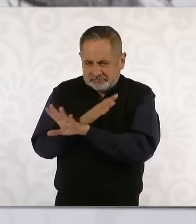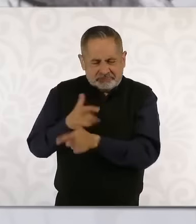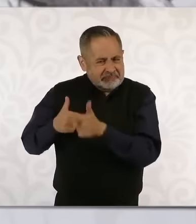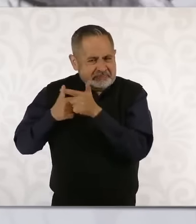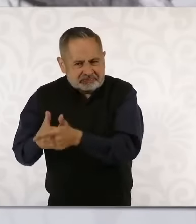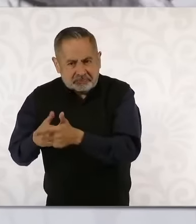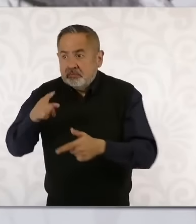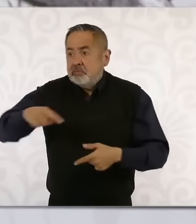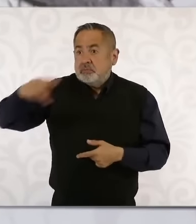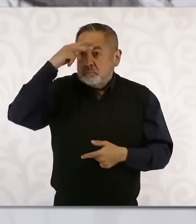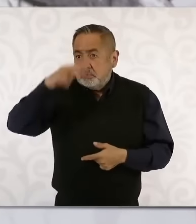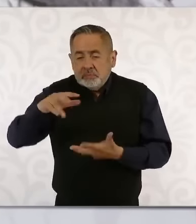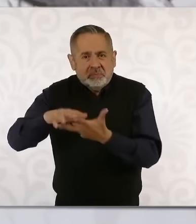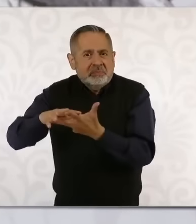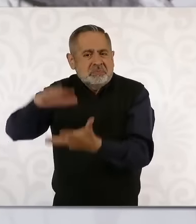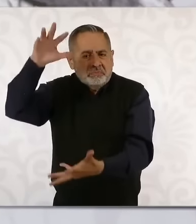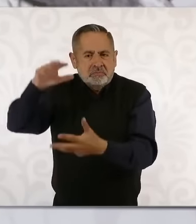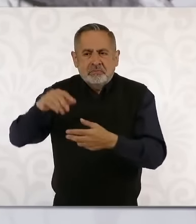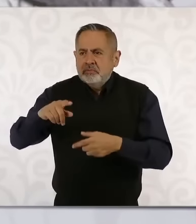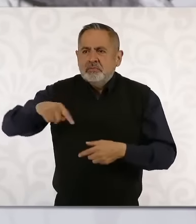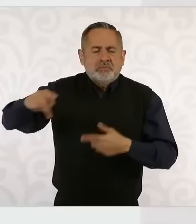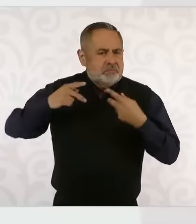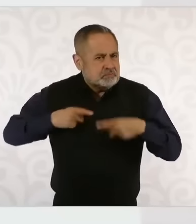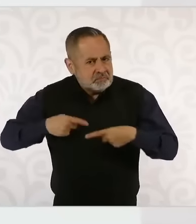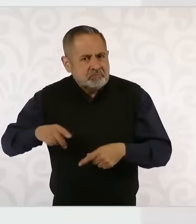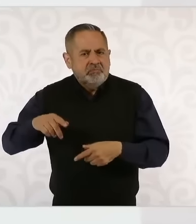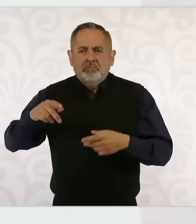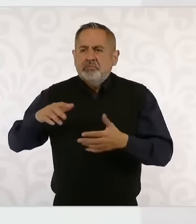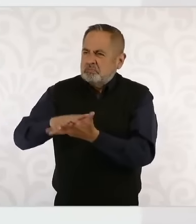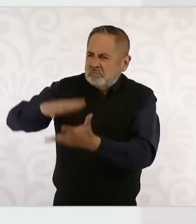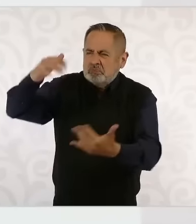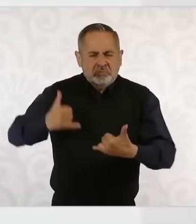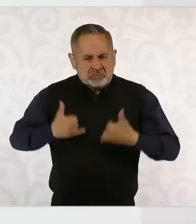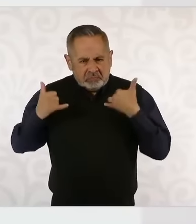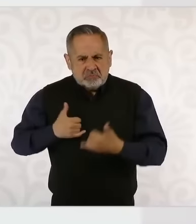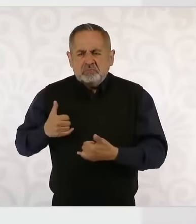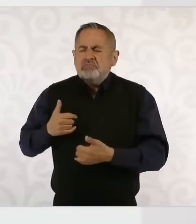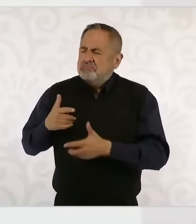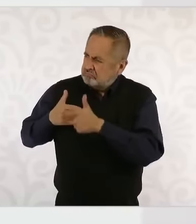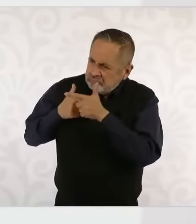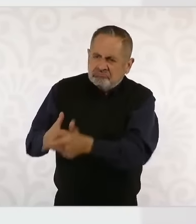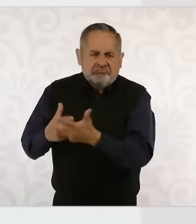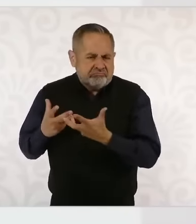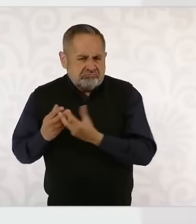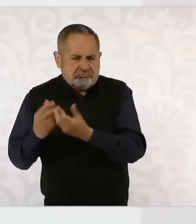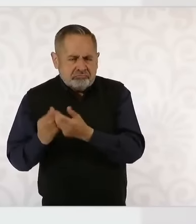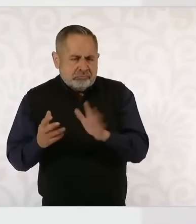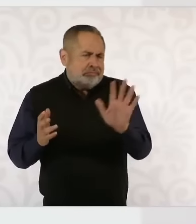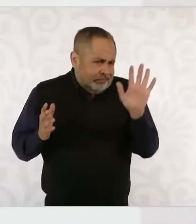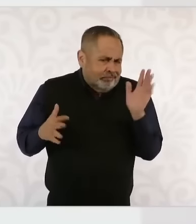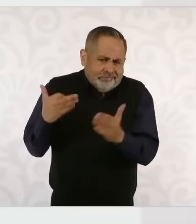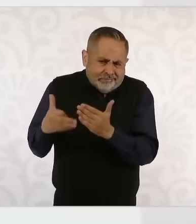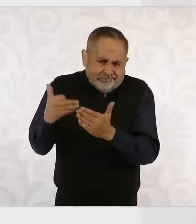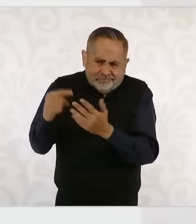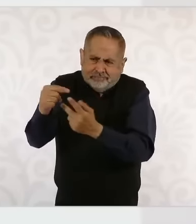los jóvenes están con la transformación. Que hay muchas cosas que hay que seguir avanzando, muchas cosas que hay que seguir avanzando, pues